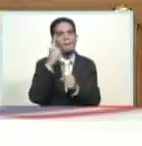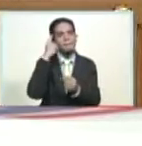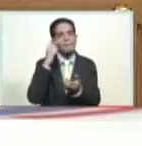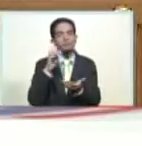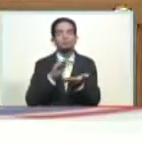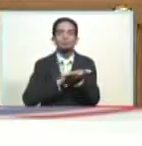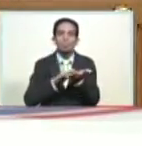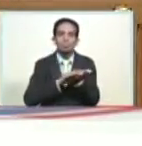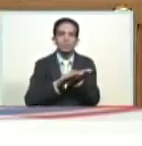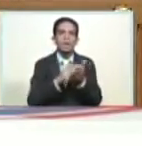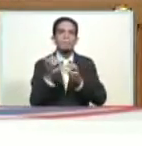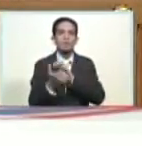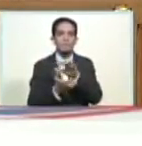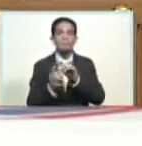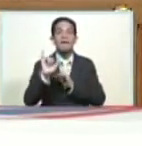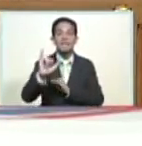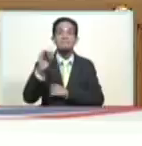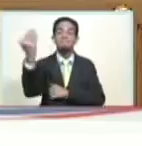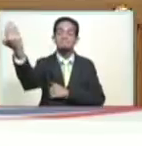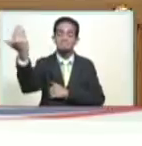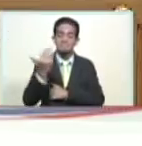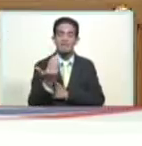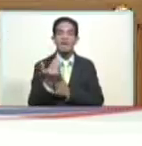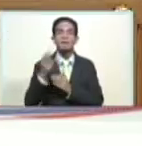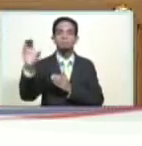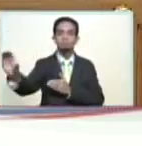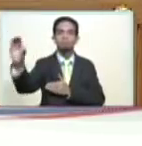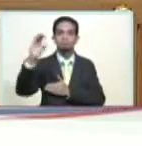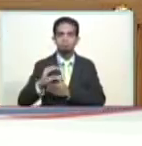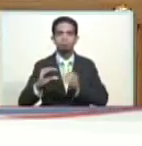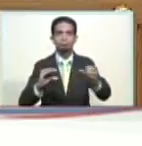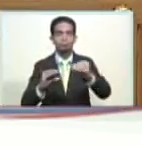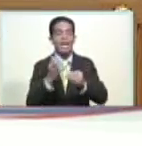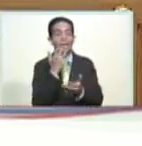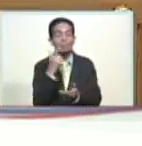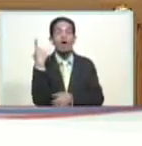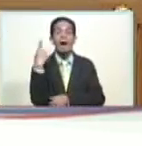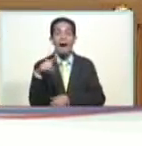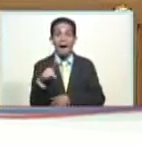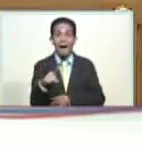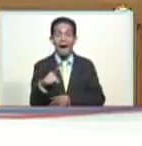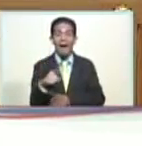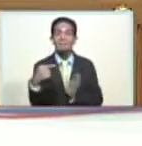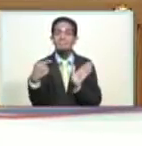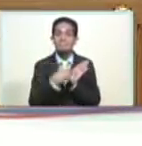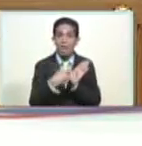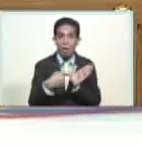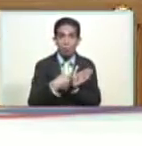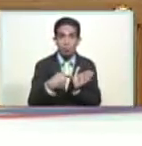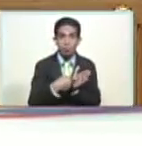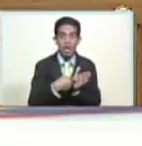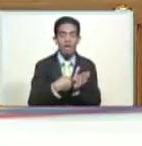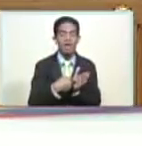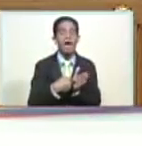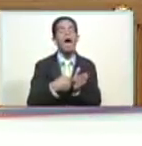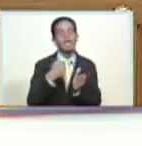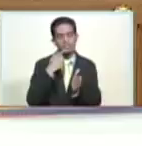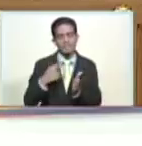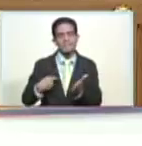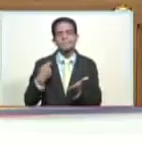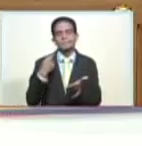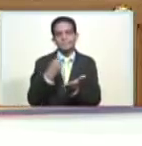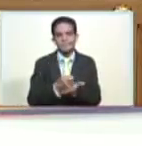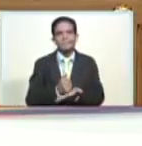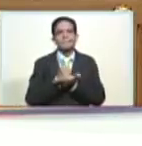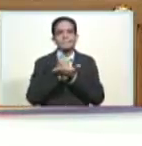problemas que tengan y que traigan nuevas inversiones. Y si hay algunas deudas, las convertimos en inversión de crecimiento. Y yo quiero recibir a uno